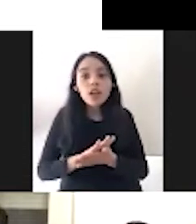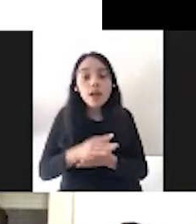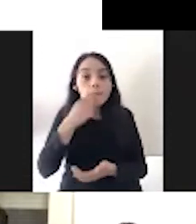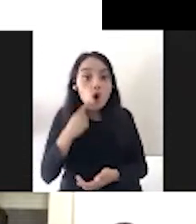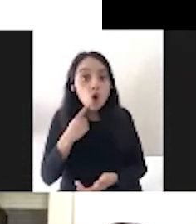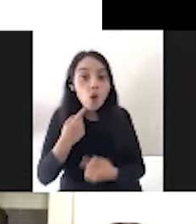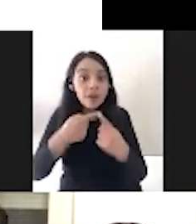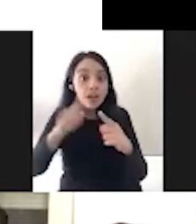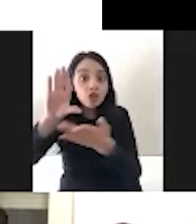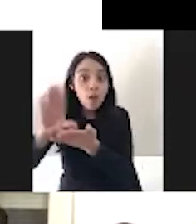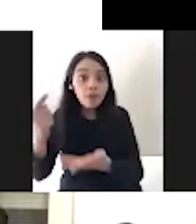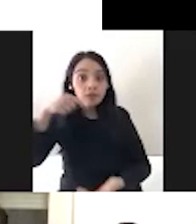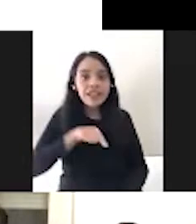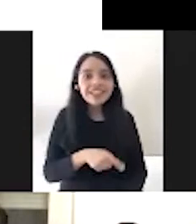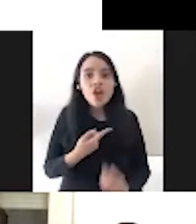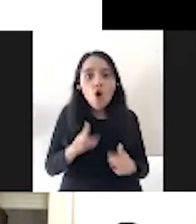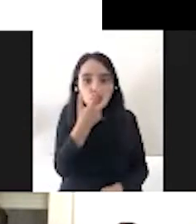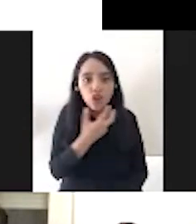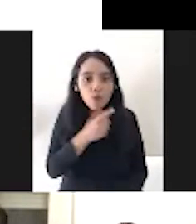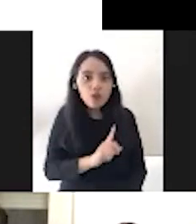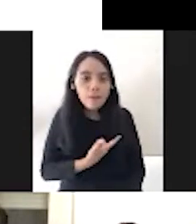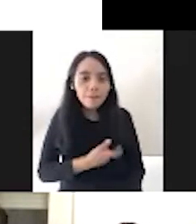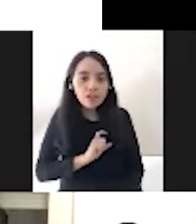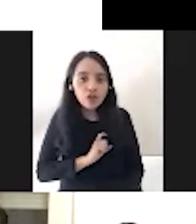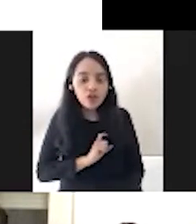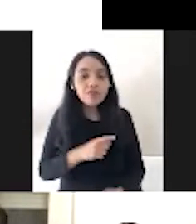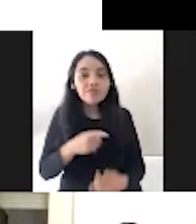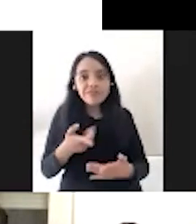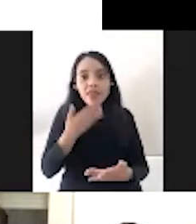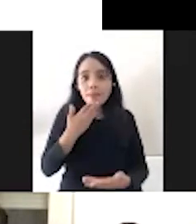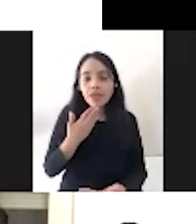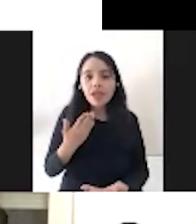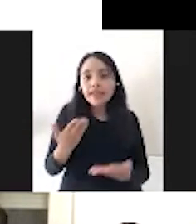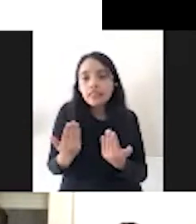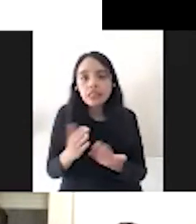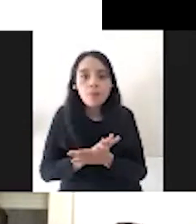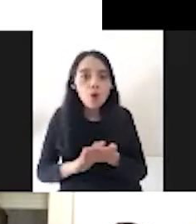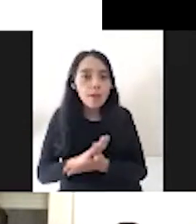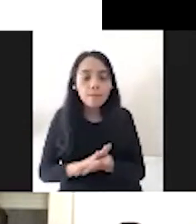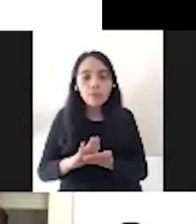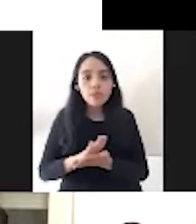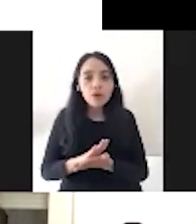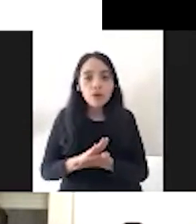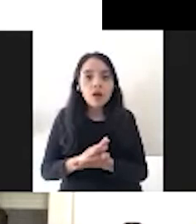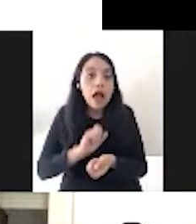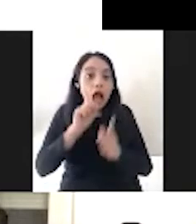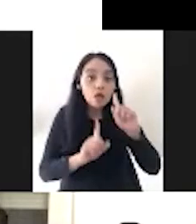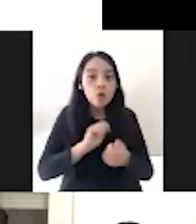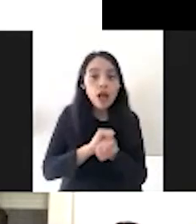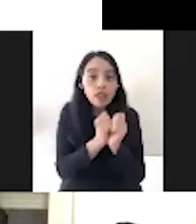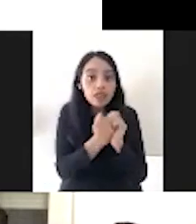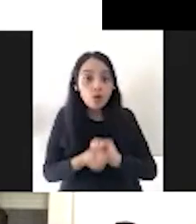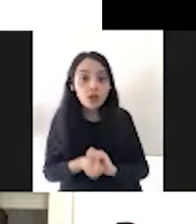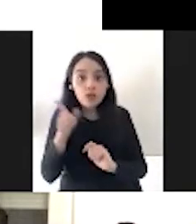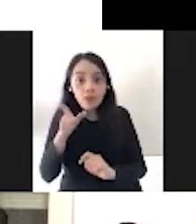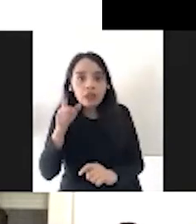en el cual no se hable castellano, si a lo mejor se necesita alguna adecuación para que vaya entendiendo